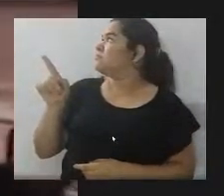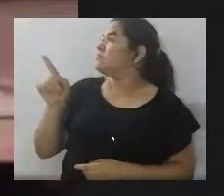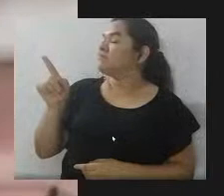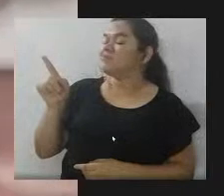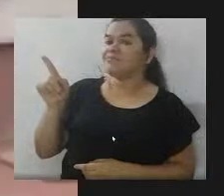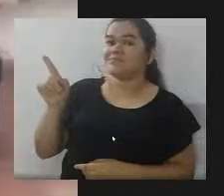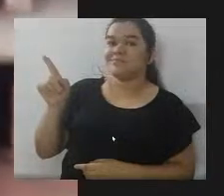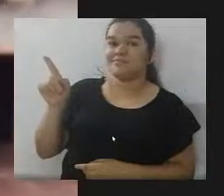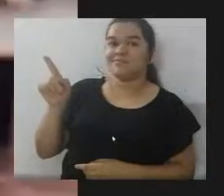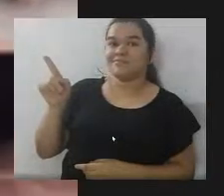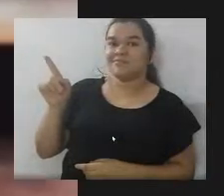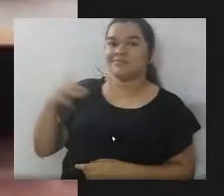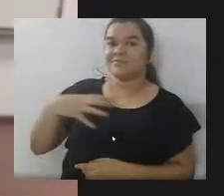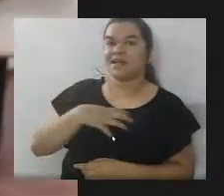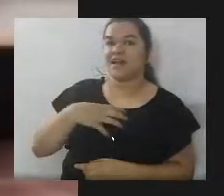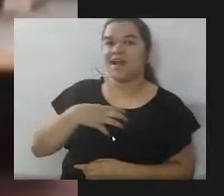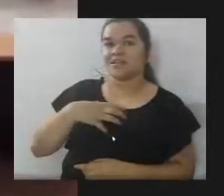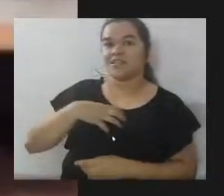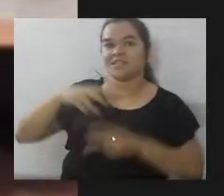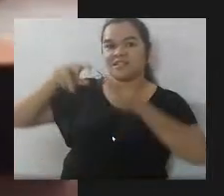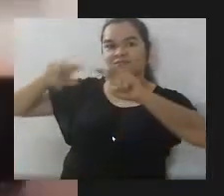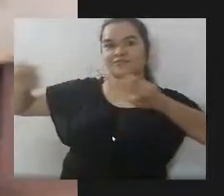edificio. Fíjense,